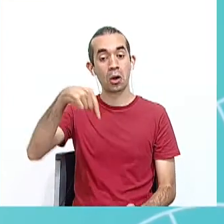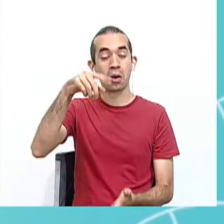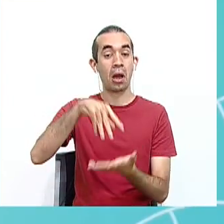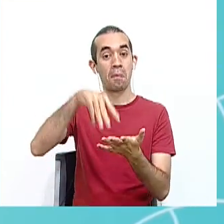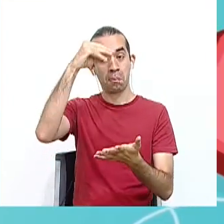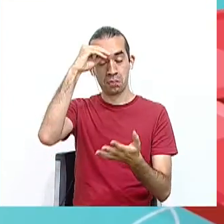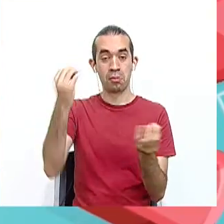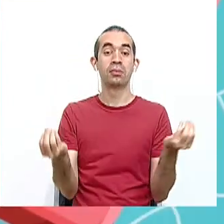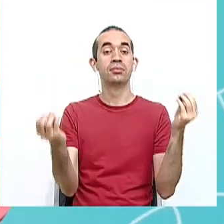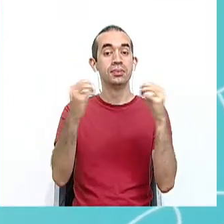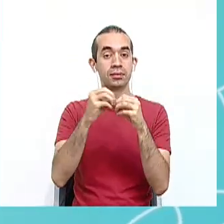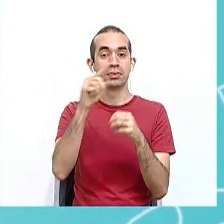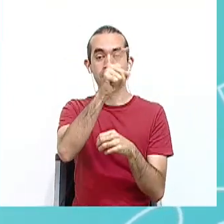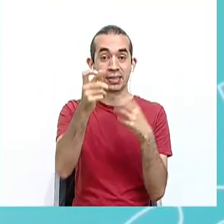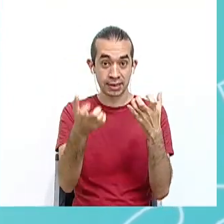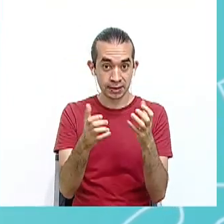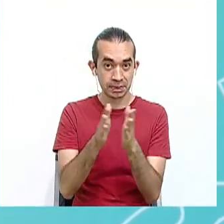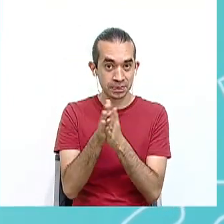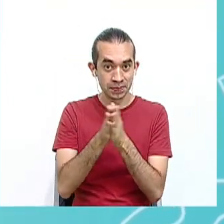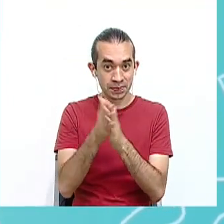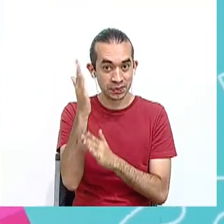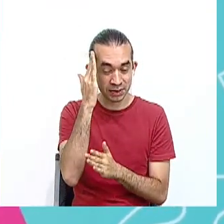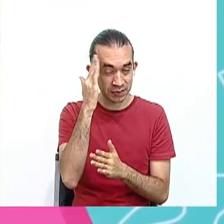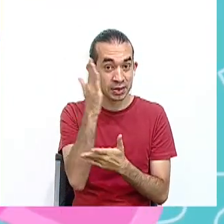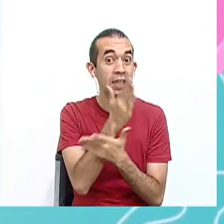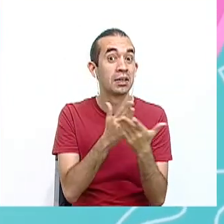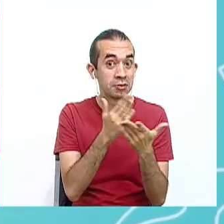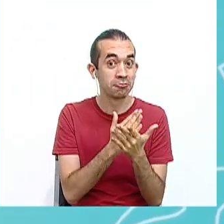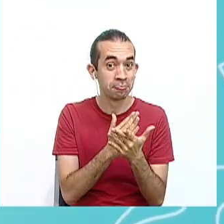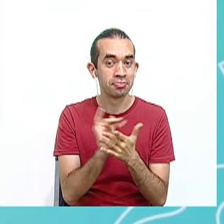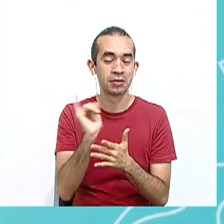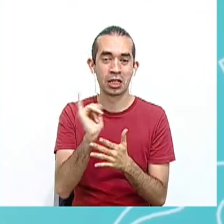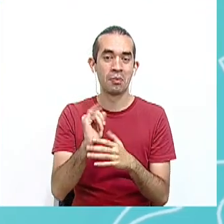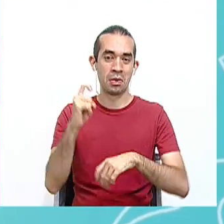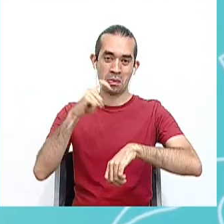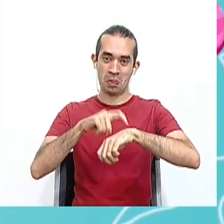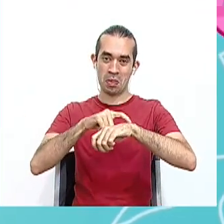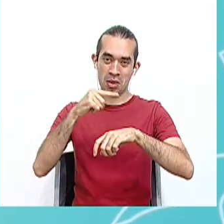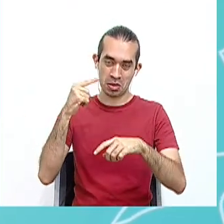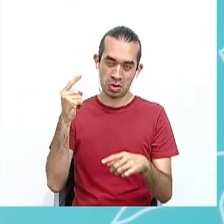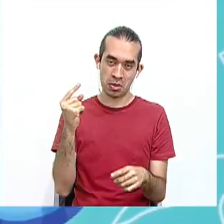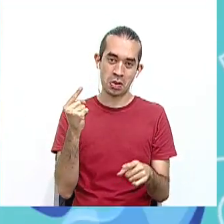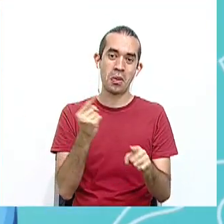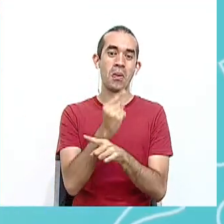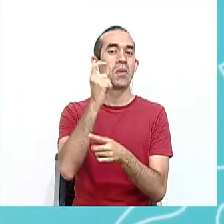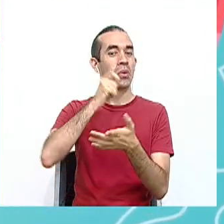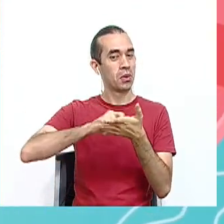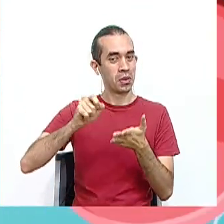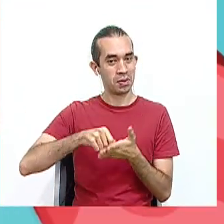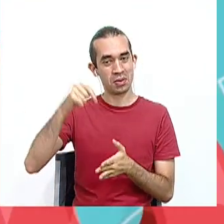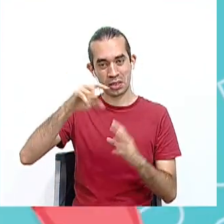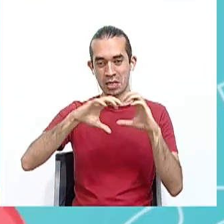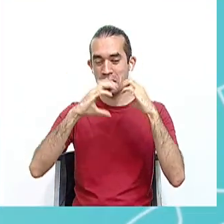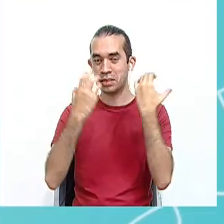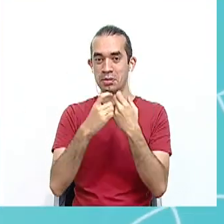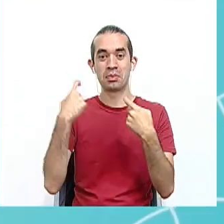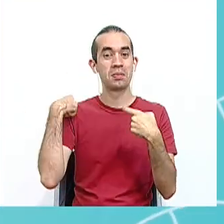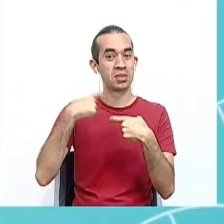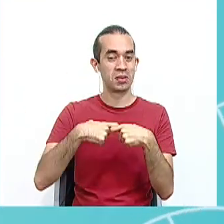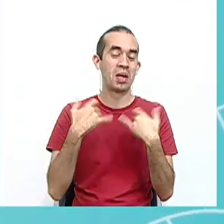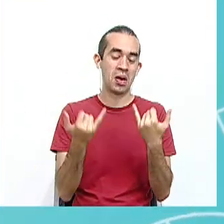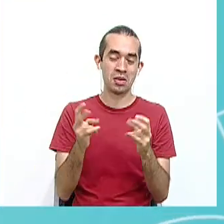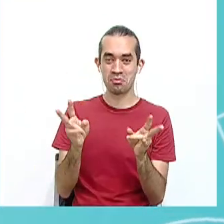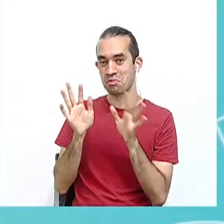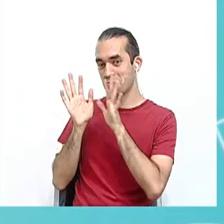poco más. ¿Quieren saber algo? Vamos a trabajar también los momentos ortográficos en la clase de español. Así que démosle